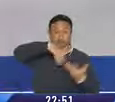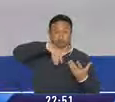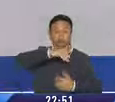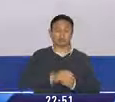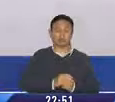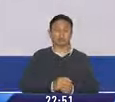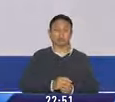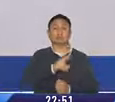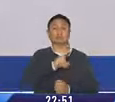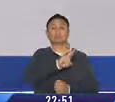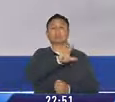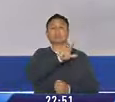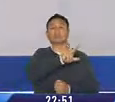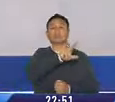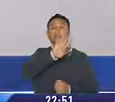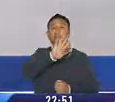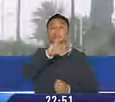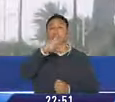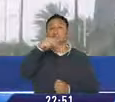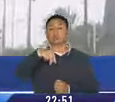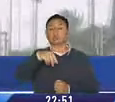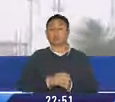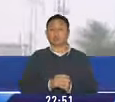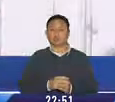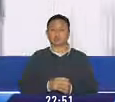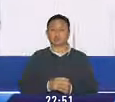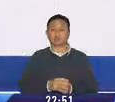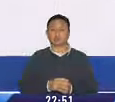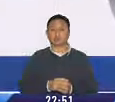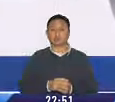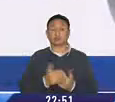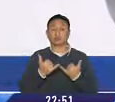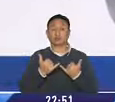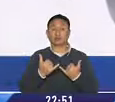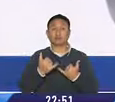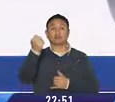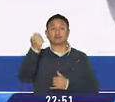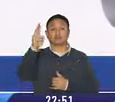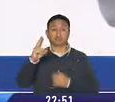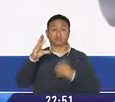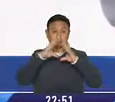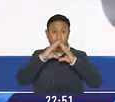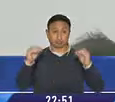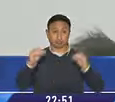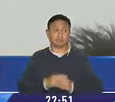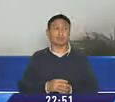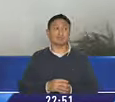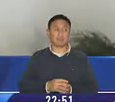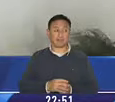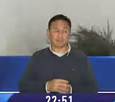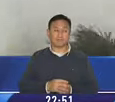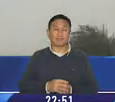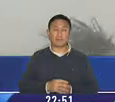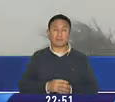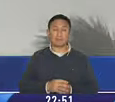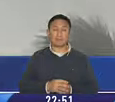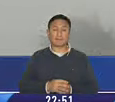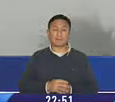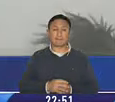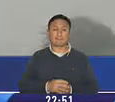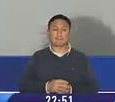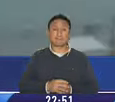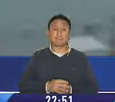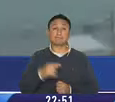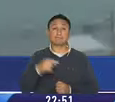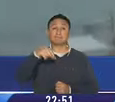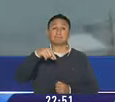los 234 kilómetros por hora azotan actualmente el sur de Japón. La isla de Okinawa es la más afectada. Aquí